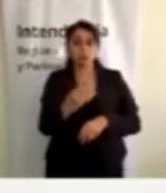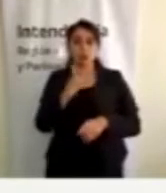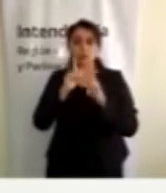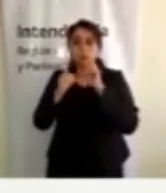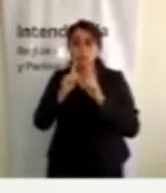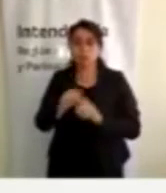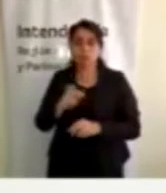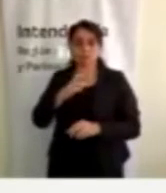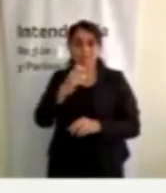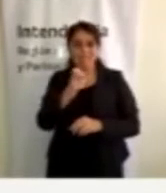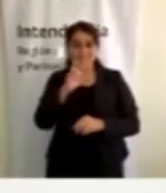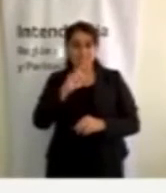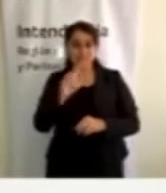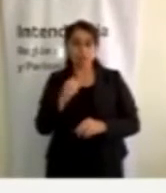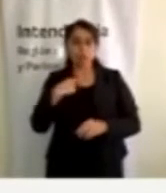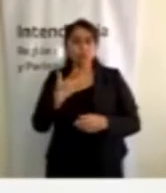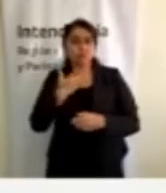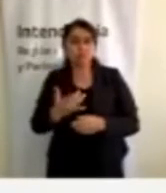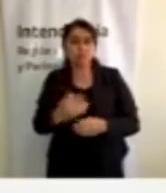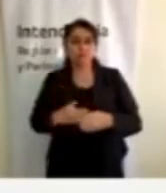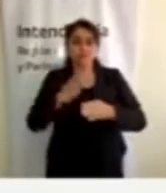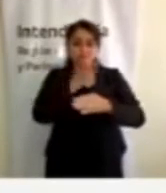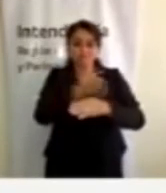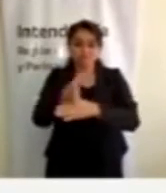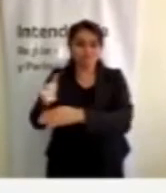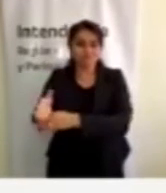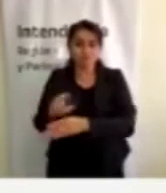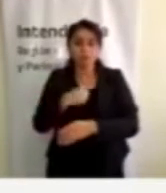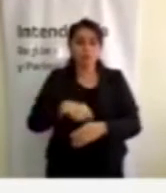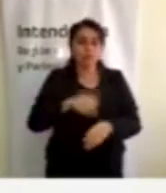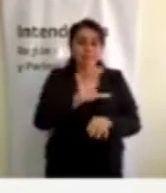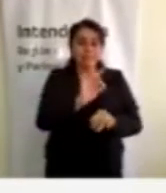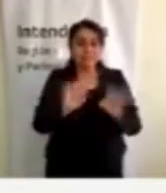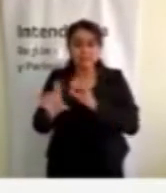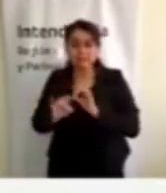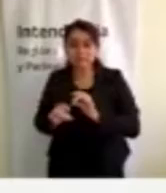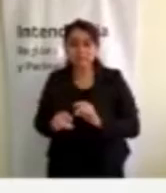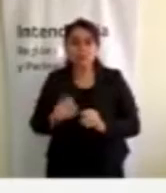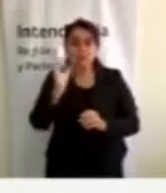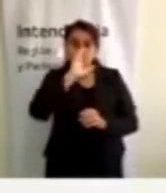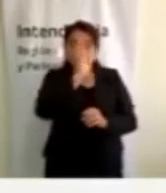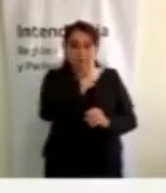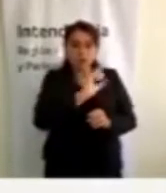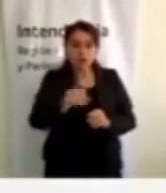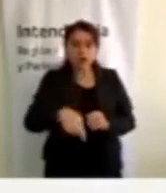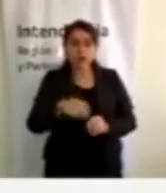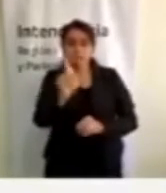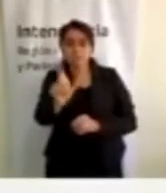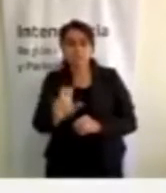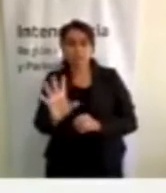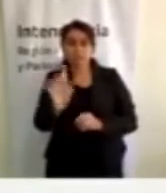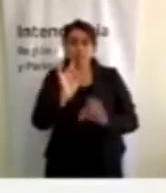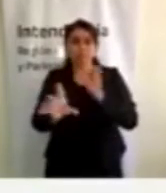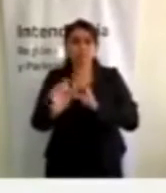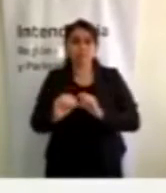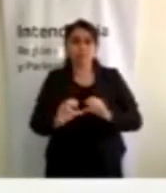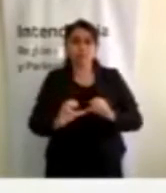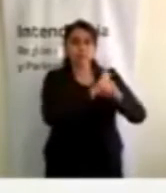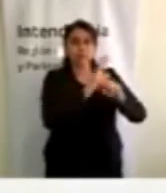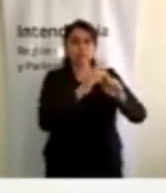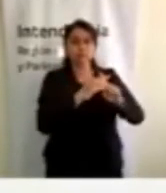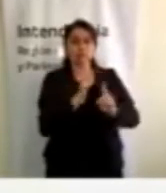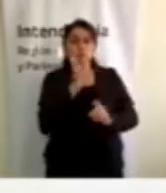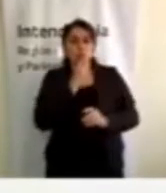muestras, porque estamos saliendo a buscar hoy día los testeos masivos, a buscar a quienes son positivos y son